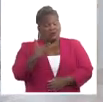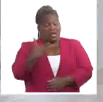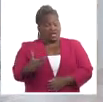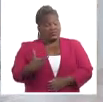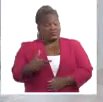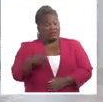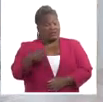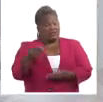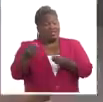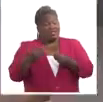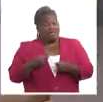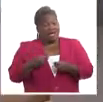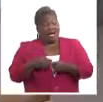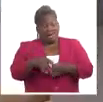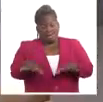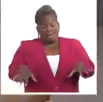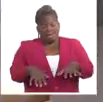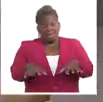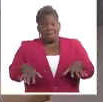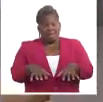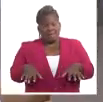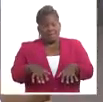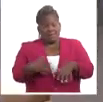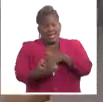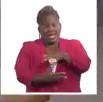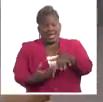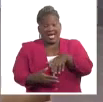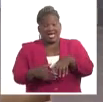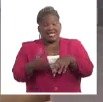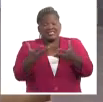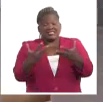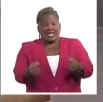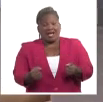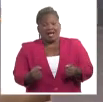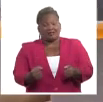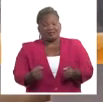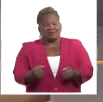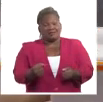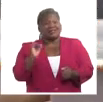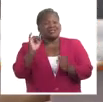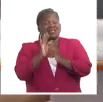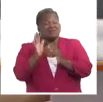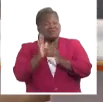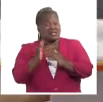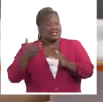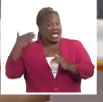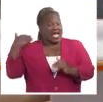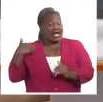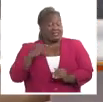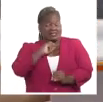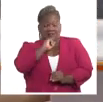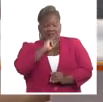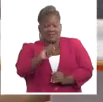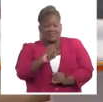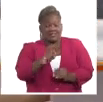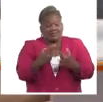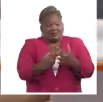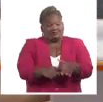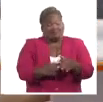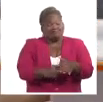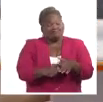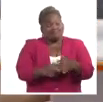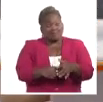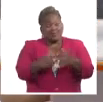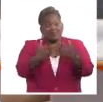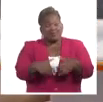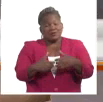genera la planta de mezcla seca. Un primer semestre duro, pero bueno, con esfuerzo hemos salido, tratado de resolver todas las cosas y que la